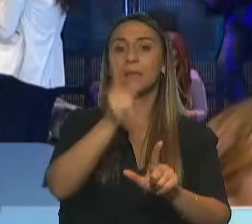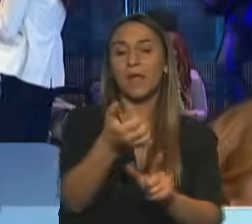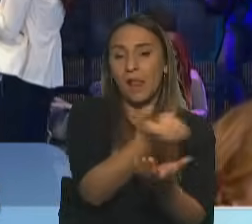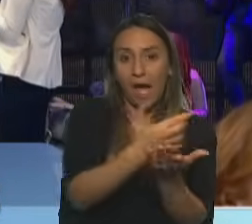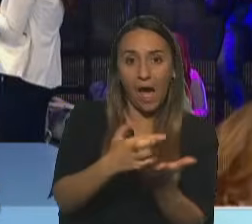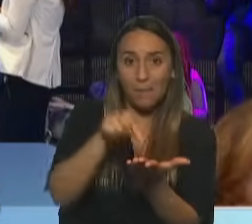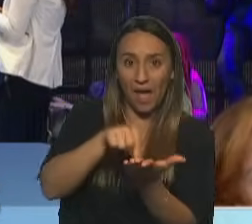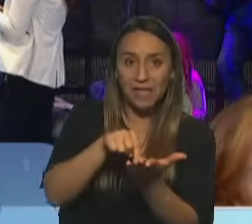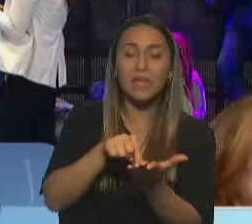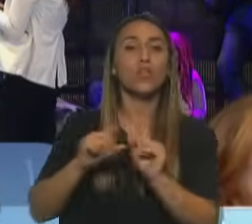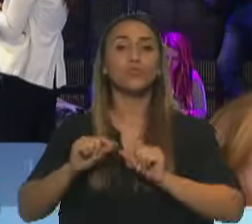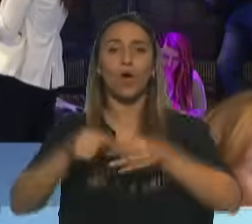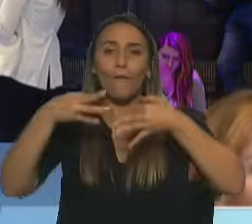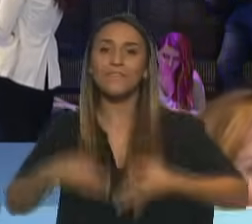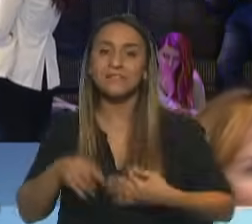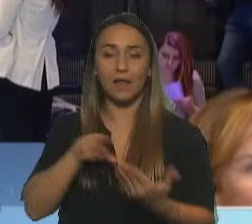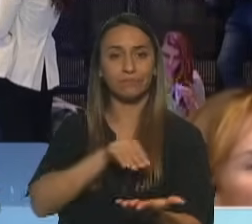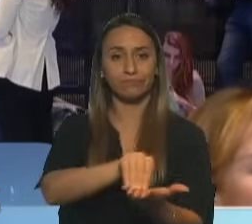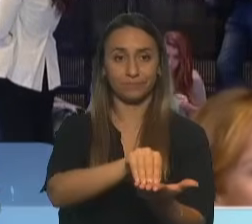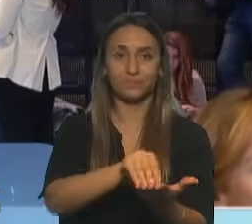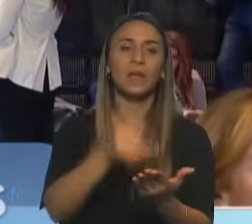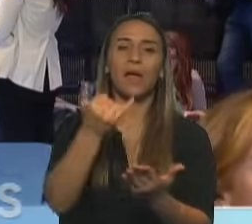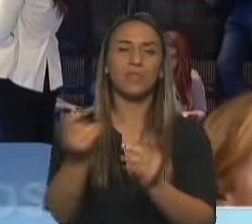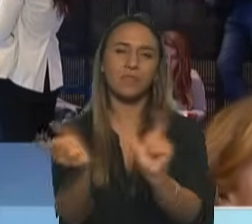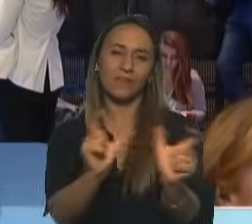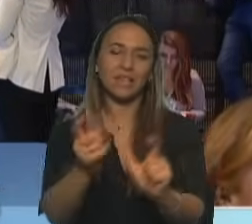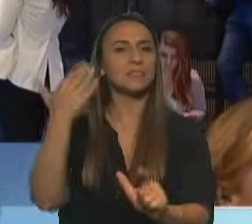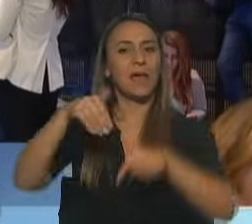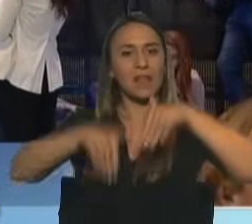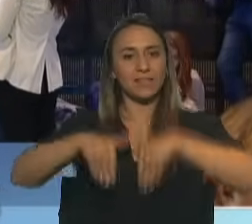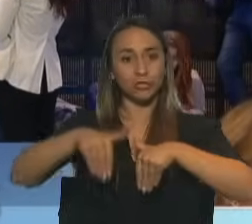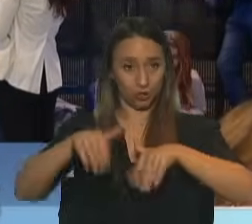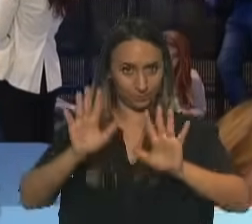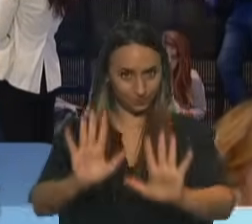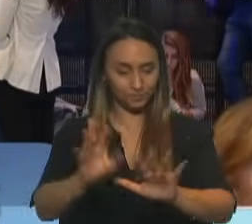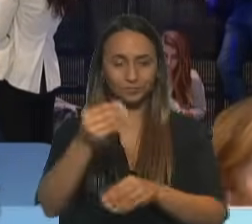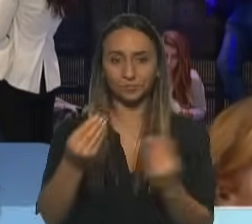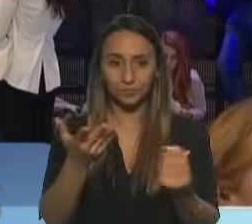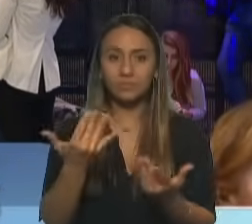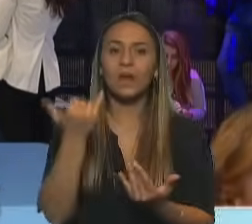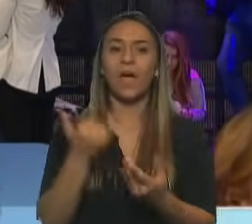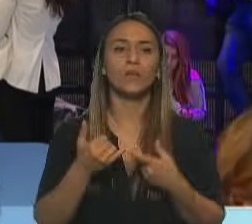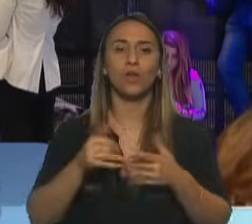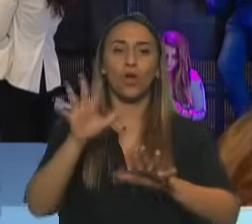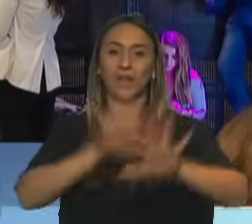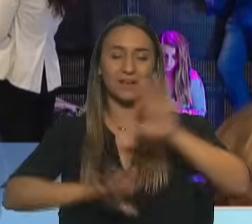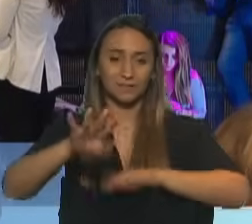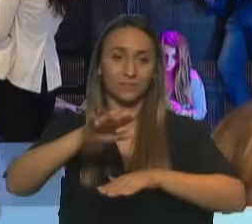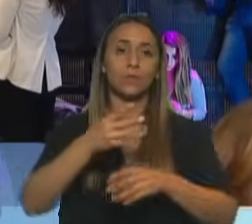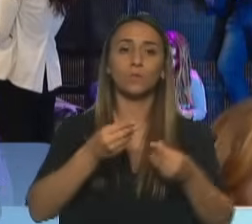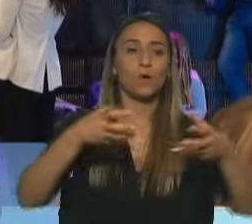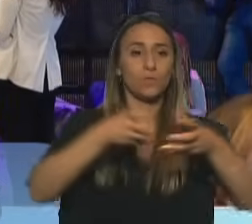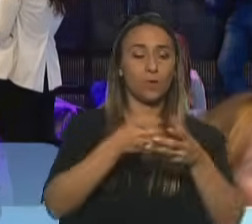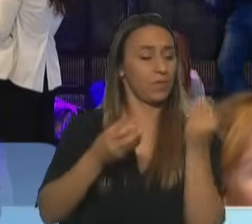a realizar la carga oficial. Exacto. Algunas diferencias con las PASO, sobre todo. Digo, hasta acá había un esquema de voceros en el búnker de Unión por la Patria que se